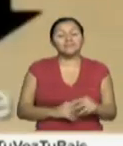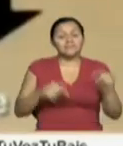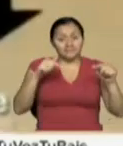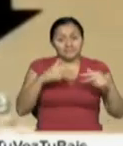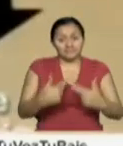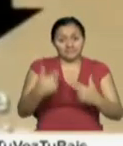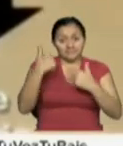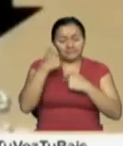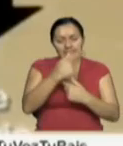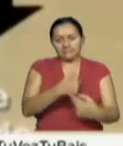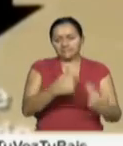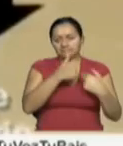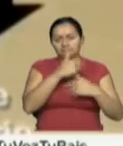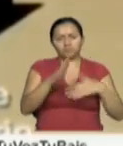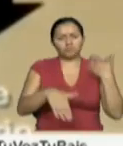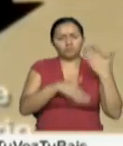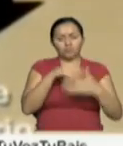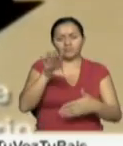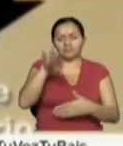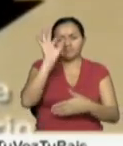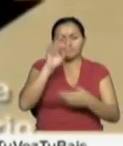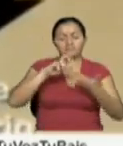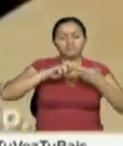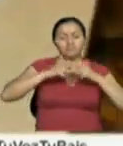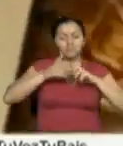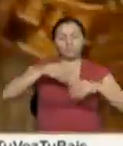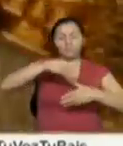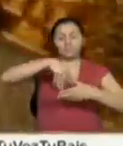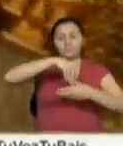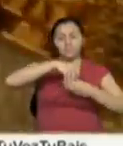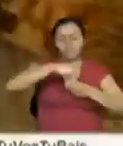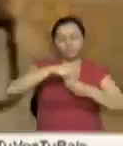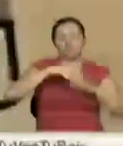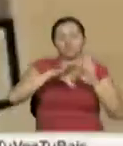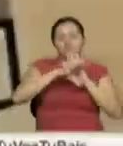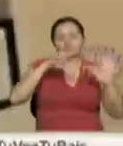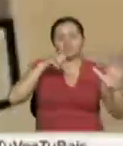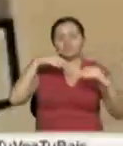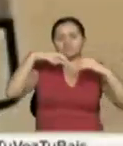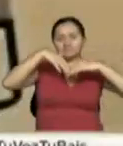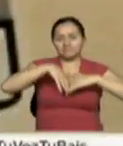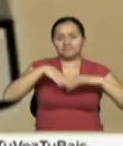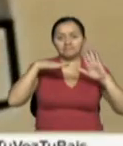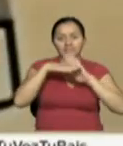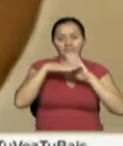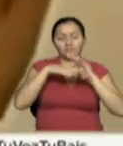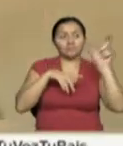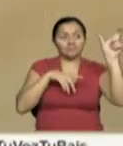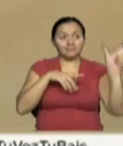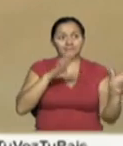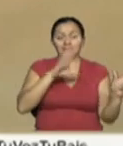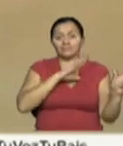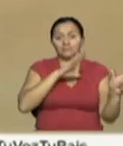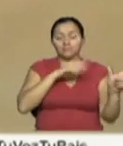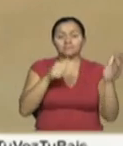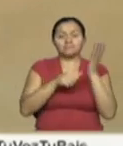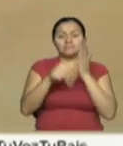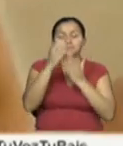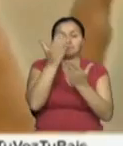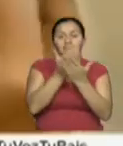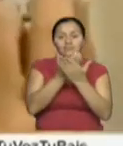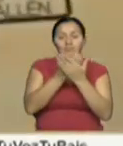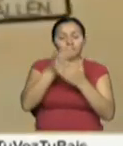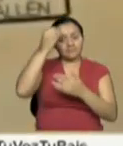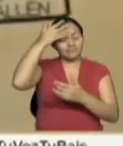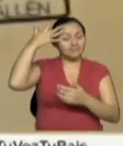cargo fue responsable de medidas como el congelamiento de fondos y el feriado bancario. César Robarino fue ministro de Economía de Sixto Durán